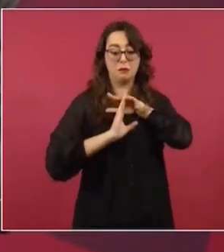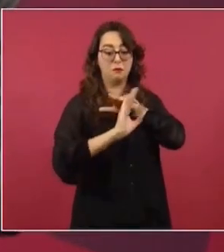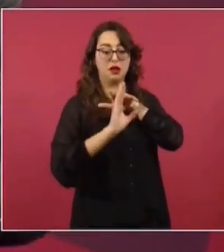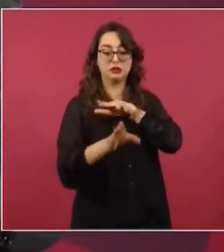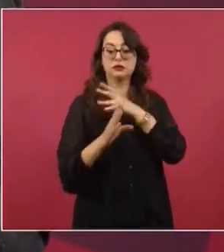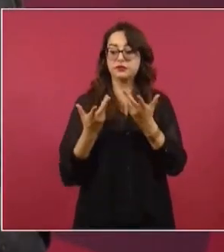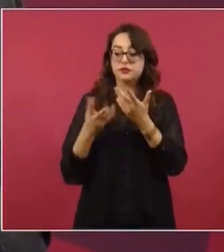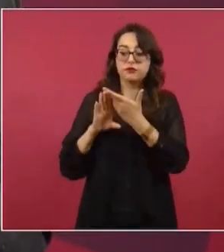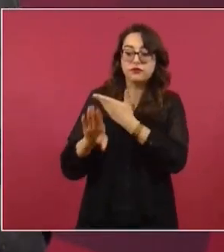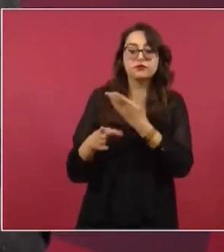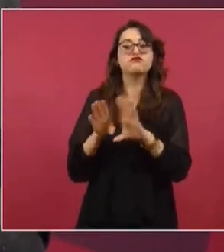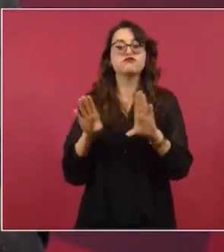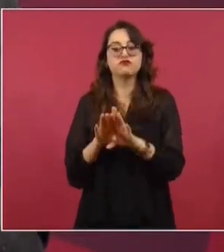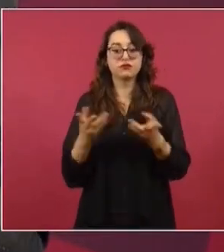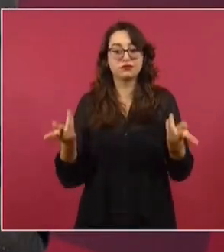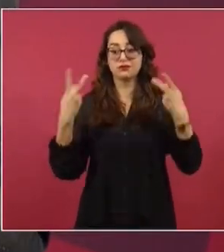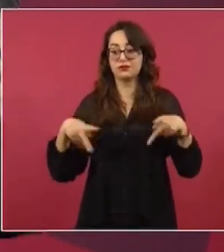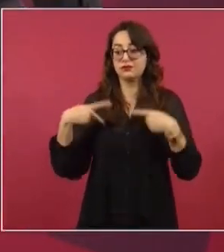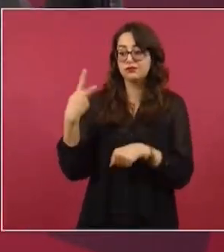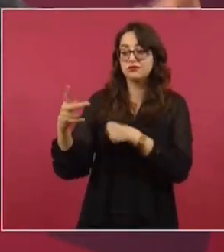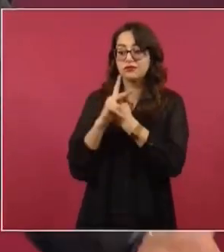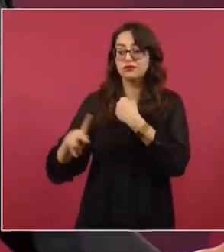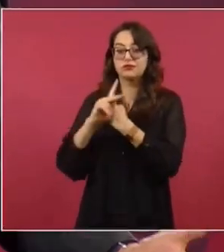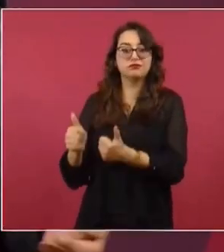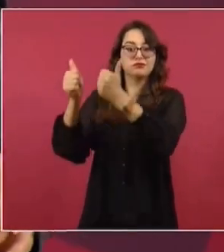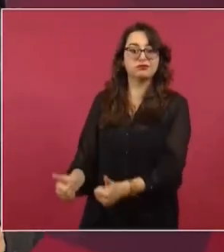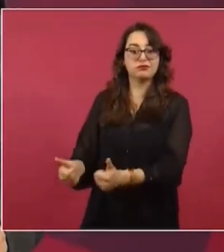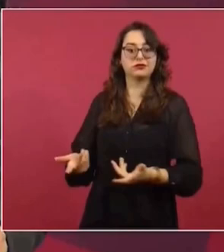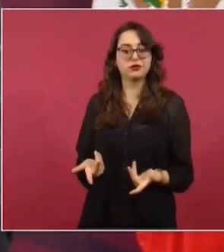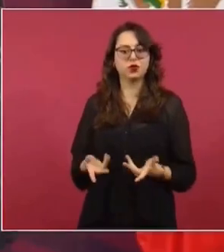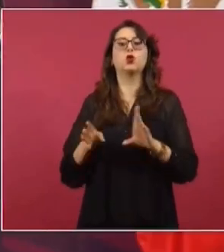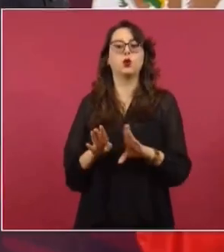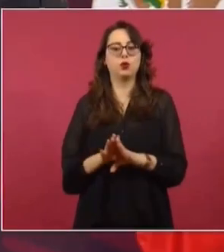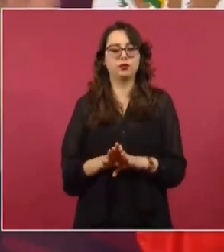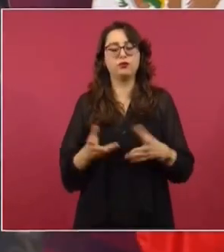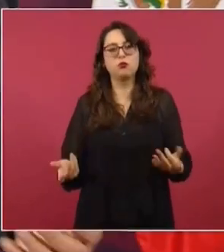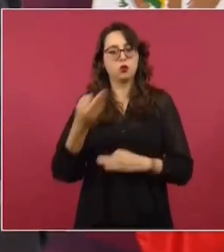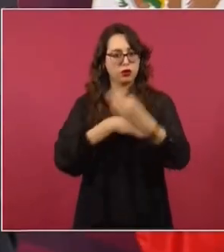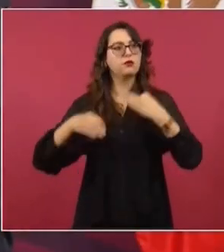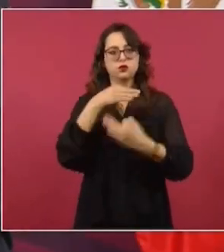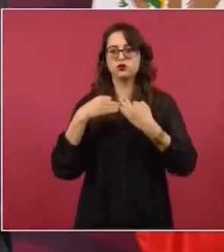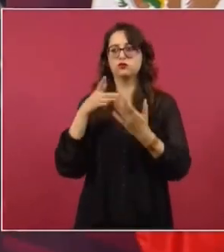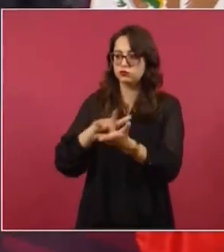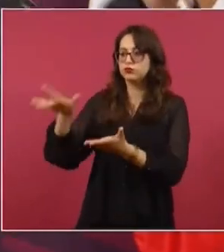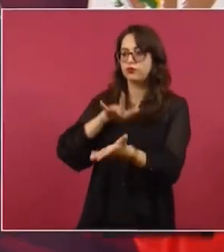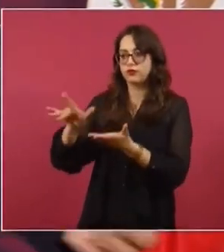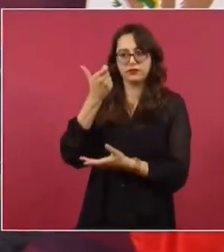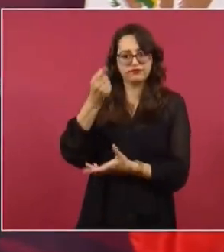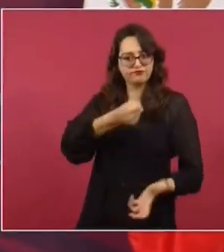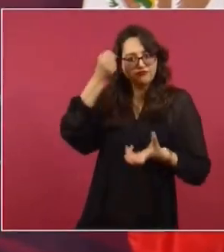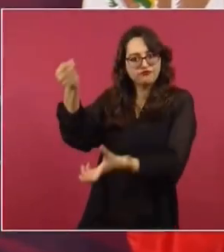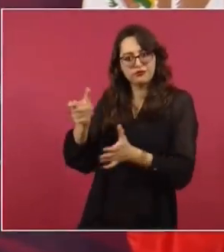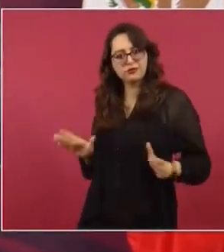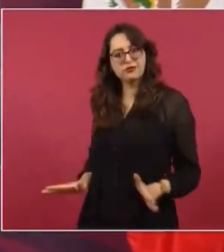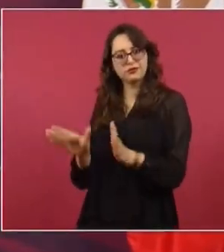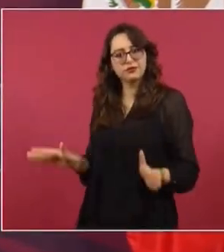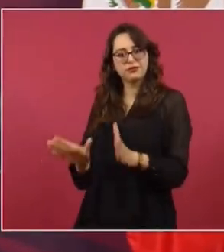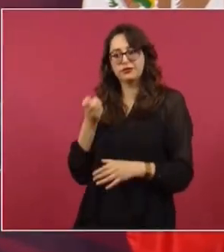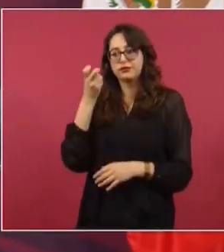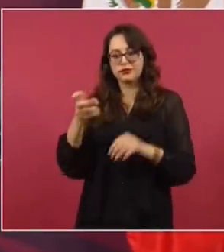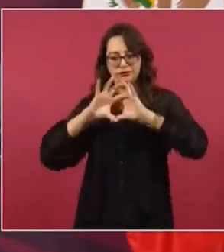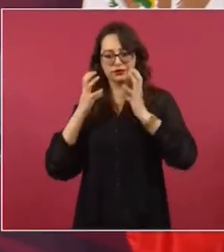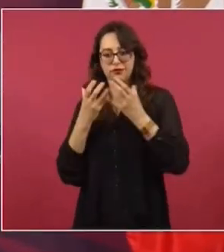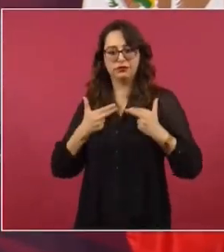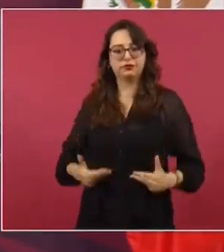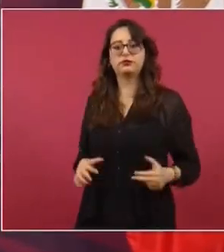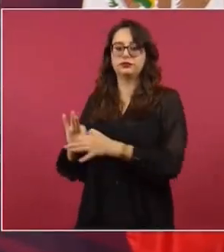de sus pueblos, de sus lugares de origen. Y eso lo puede hacer el gobierno de Estados Unidos, y lo podemos hacer todos, ayudar. Esa es fraternidad universal.